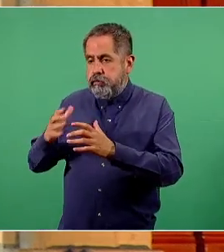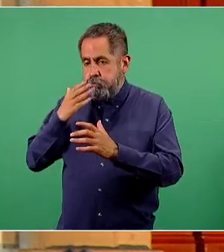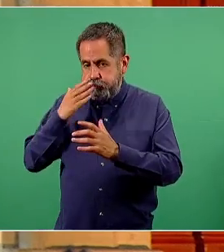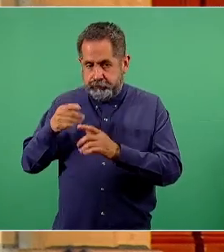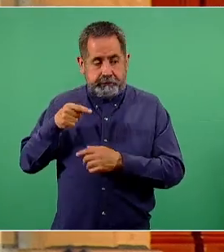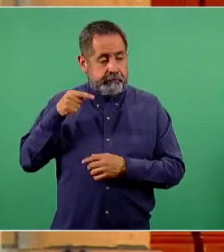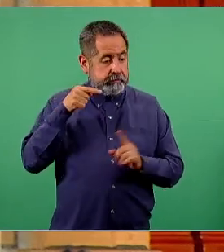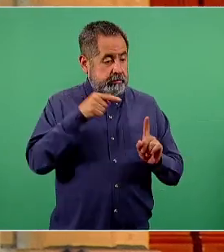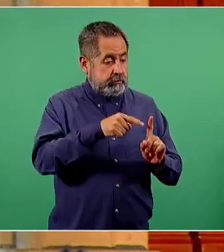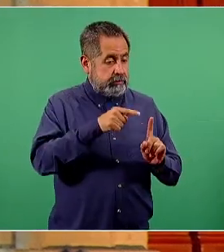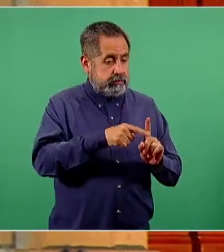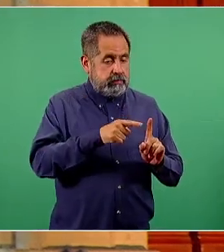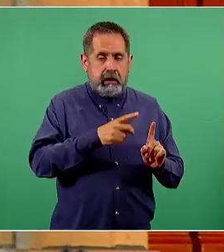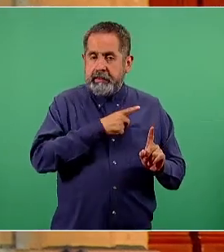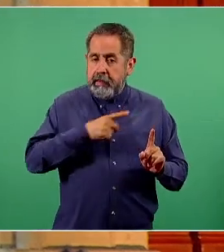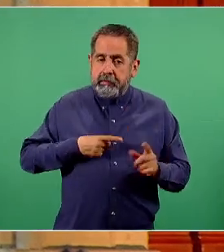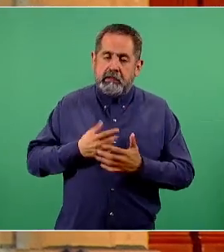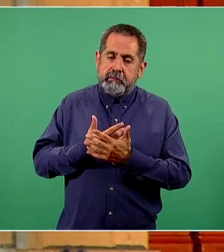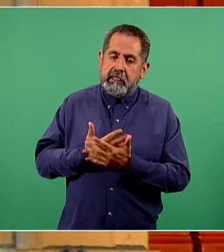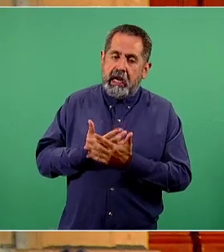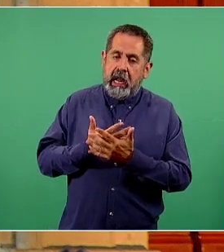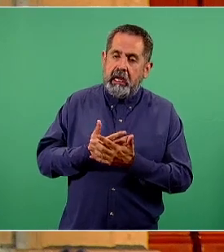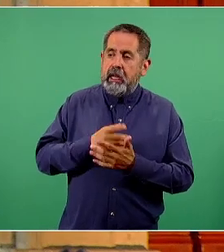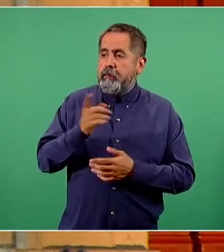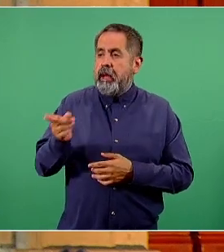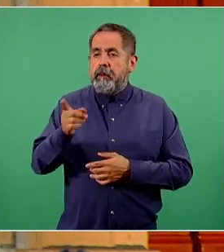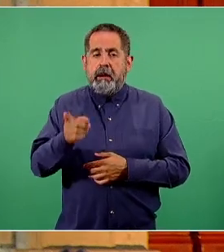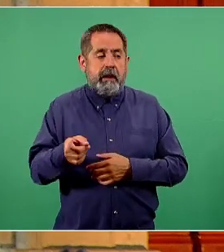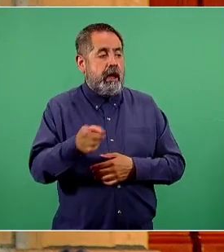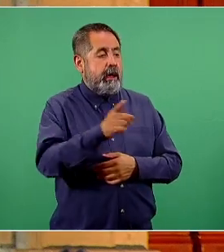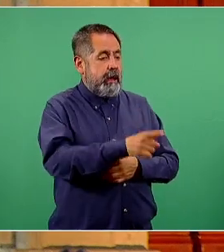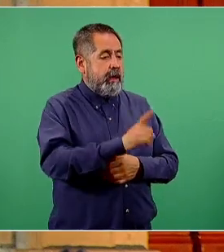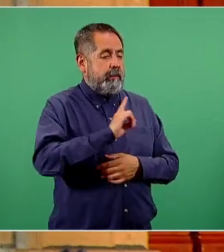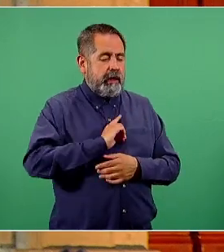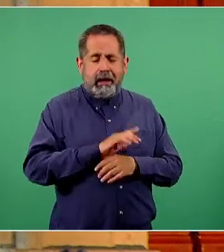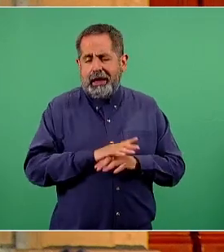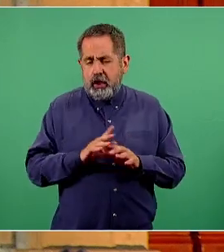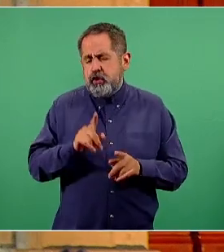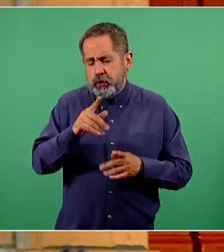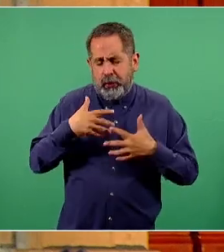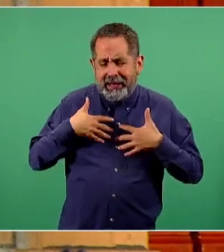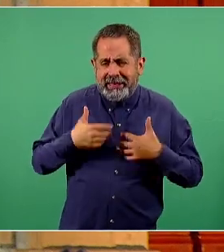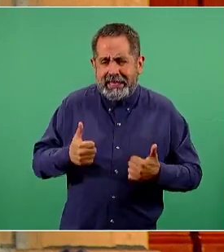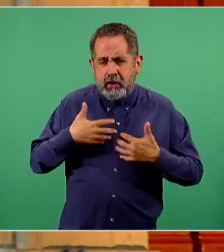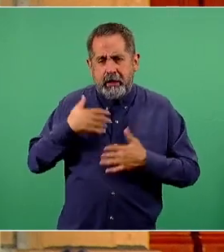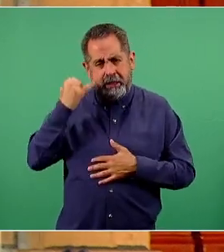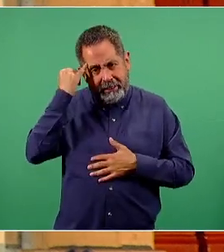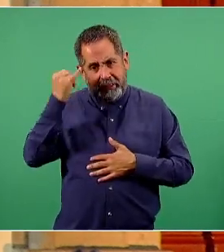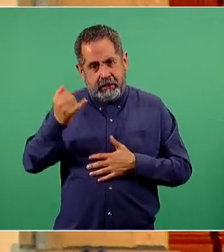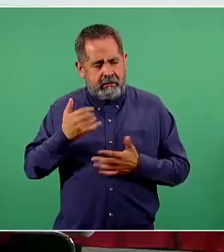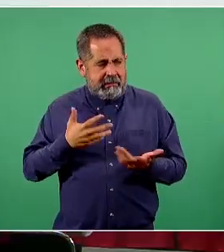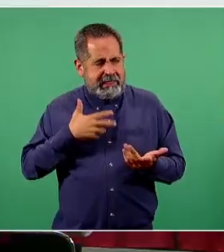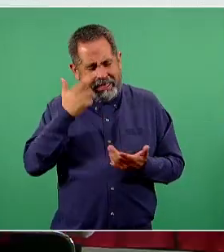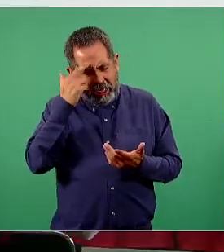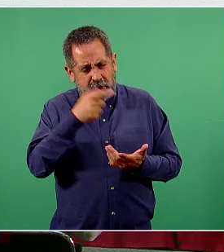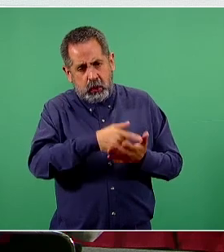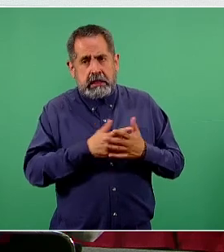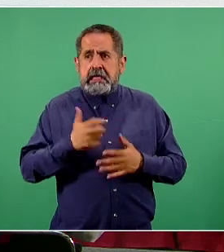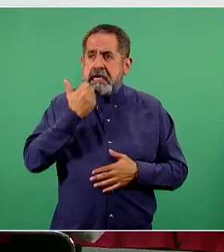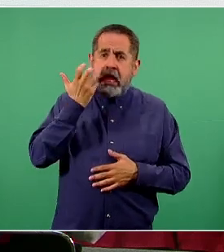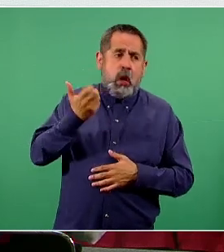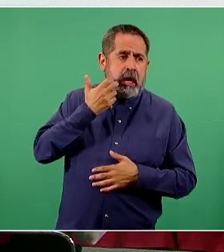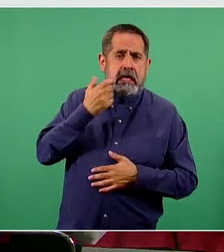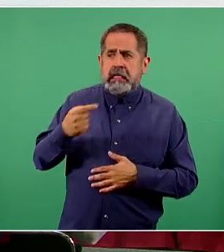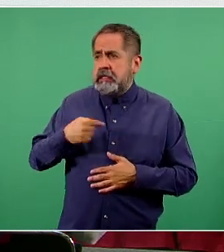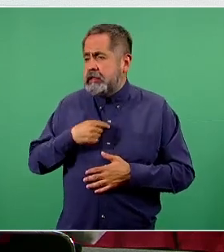entonces la persona tiene que esperar. Desde luego es completamente entendible y desde mi punto de vista legítimo que esa